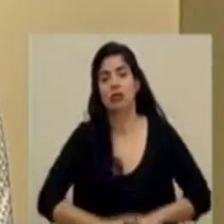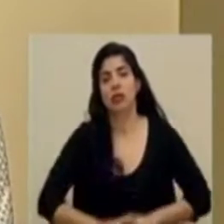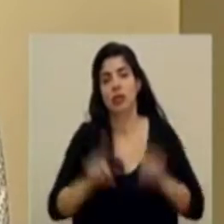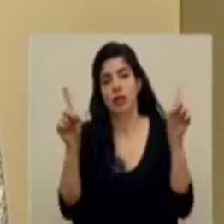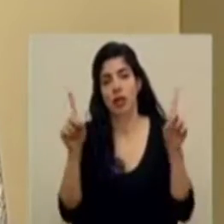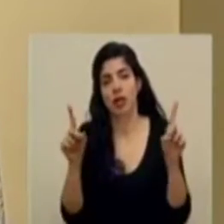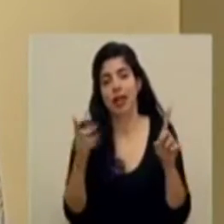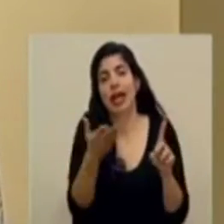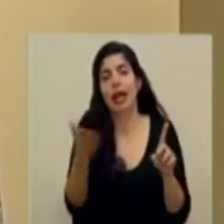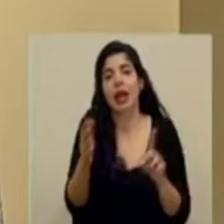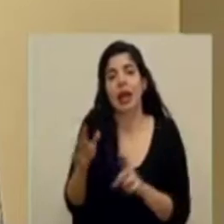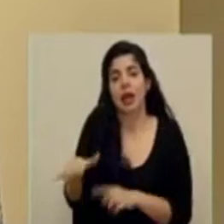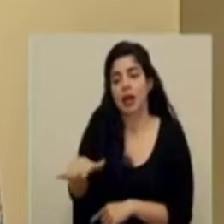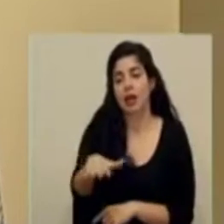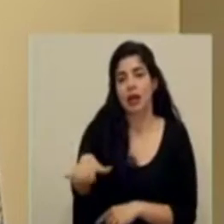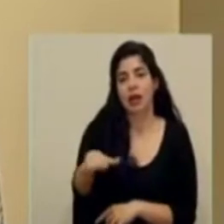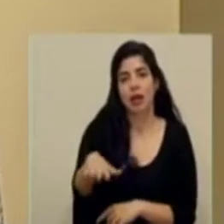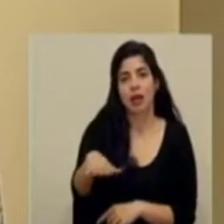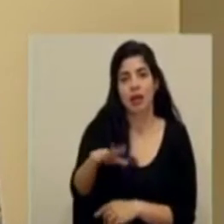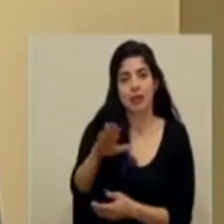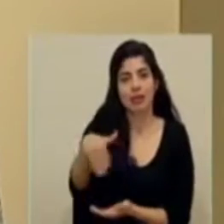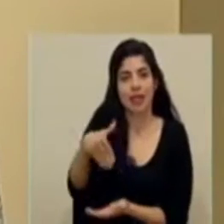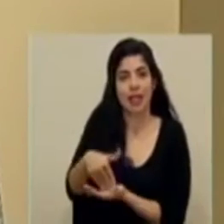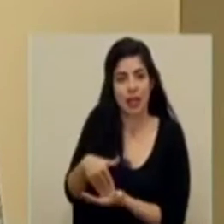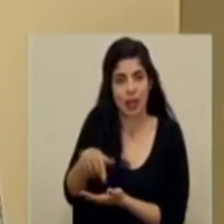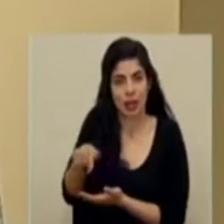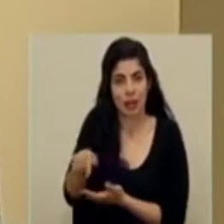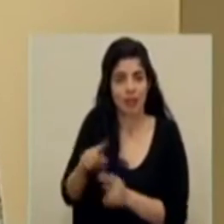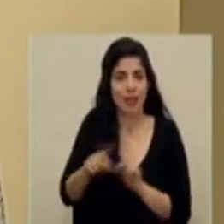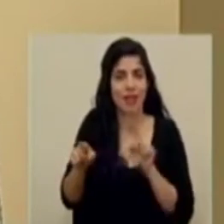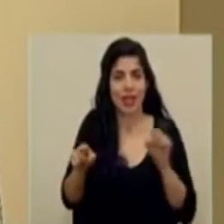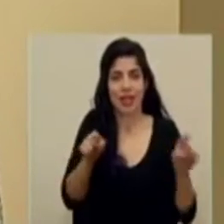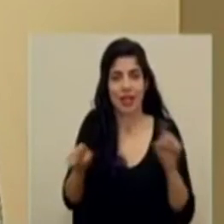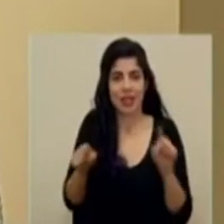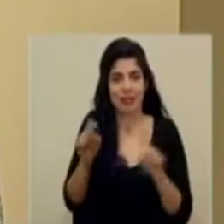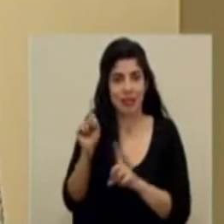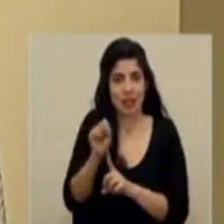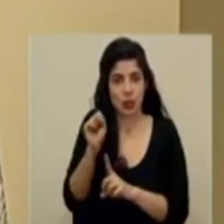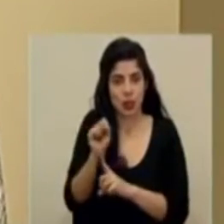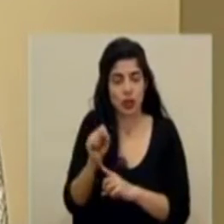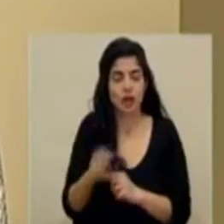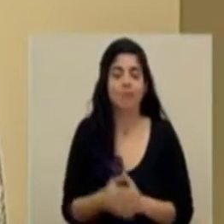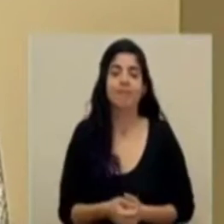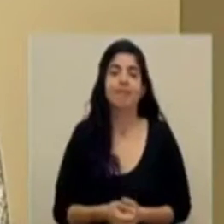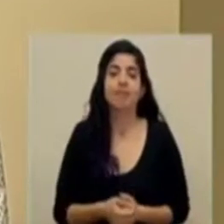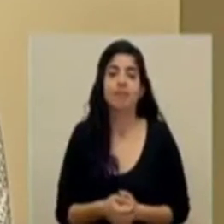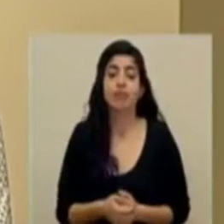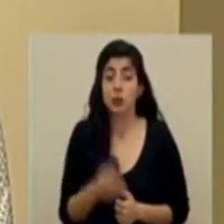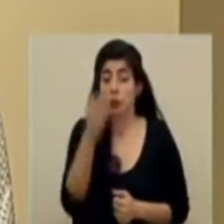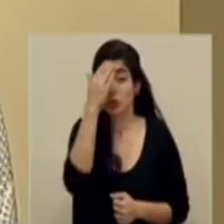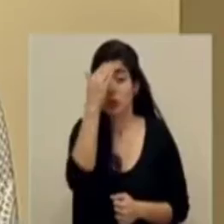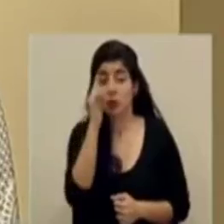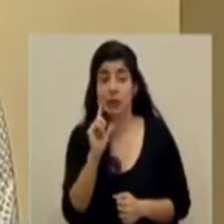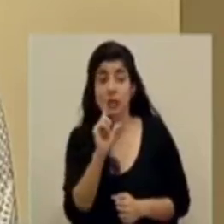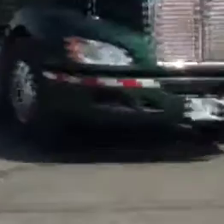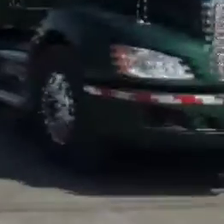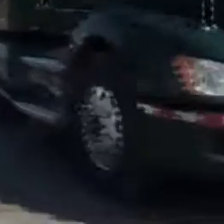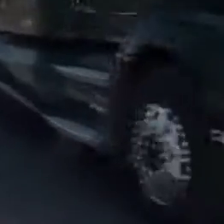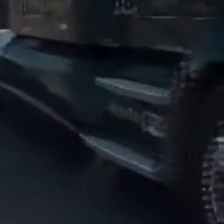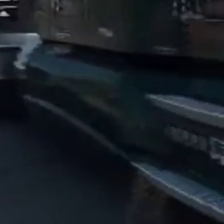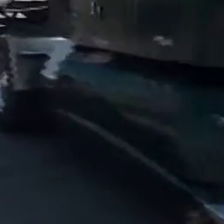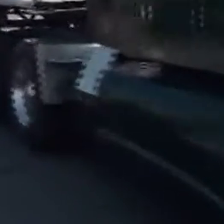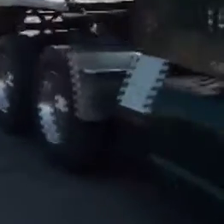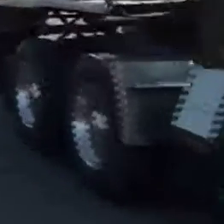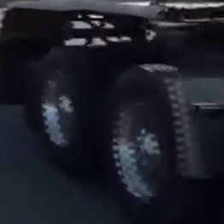a lo que es la realidad en los territorios urbanos precisamente tenemos en la ruralidad la